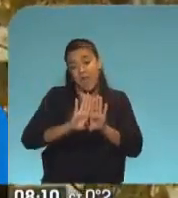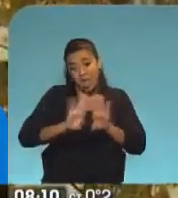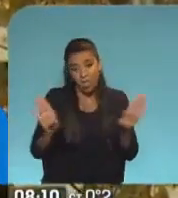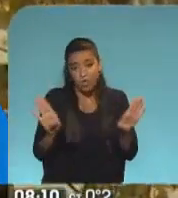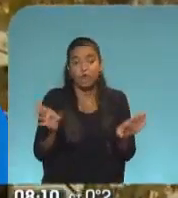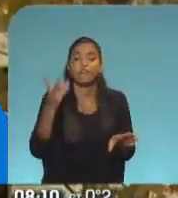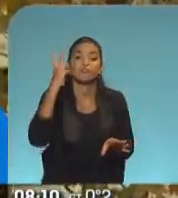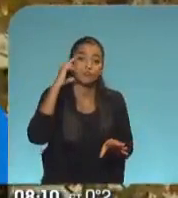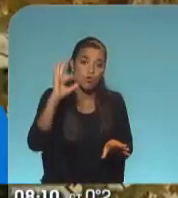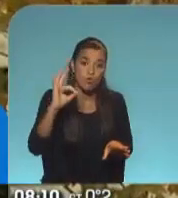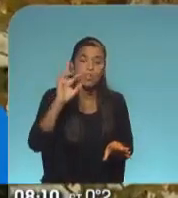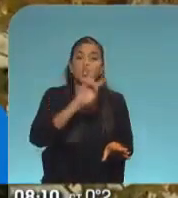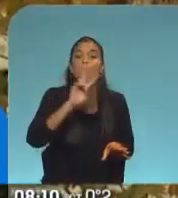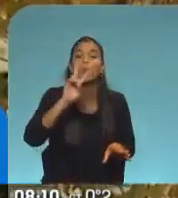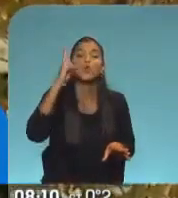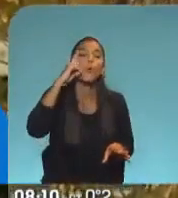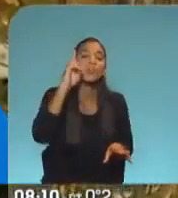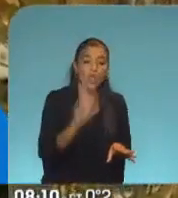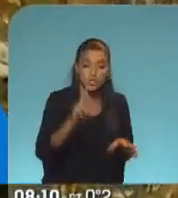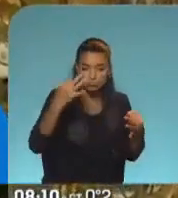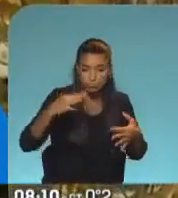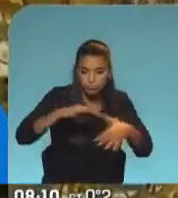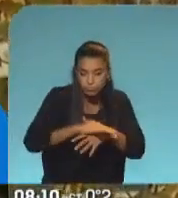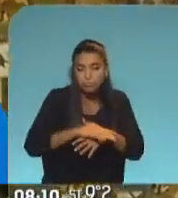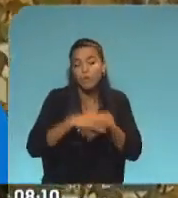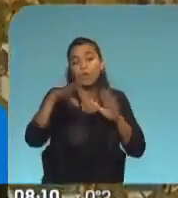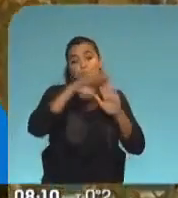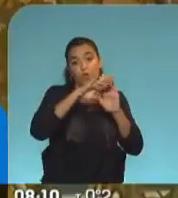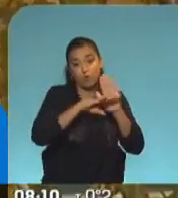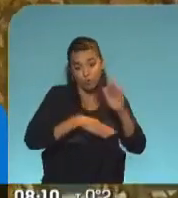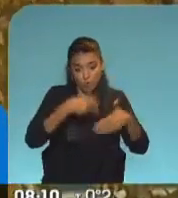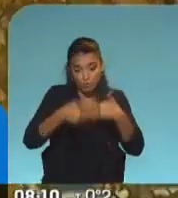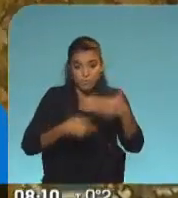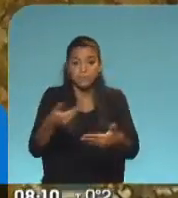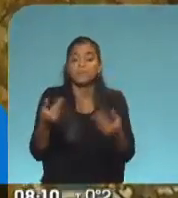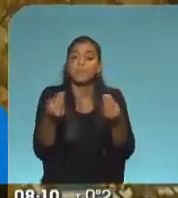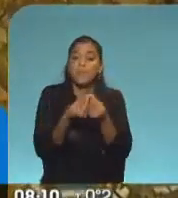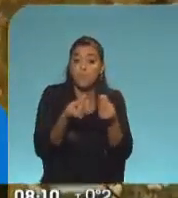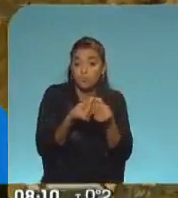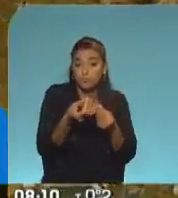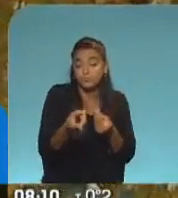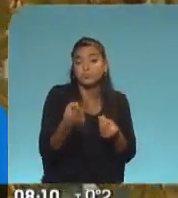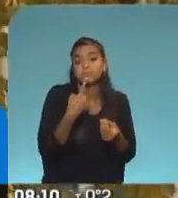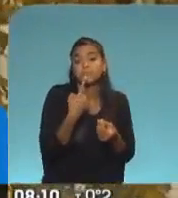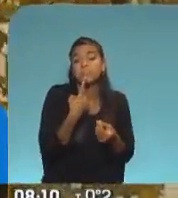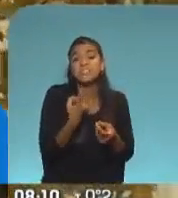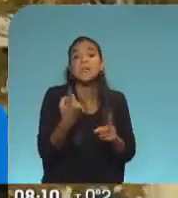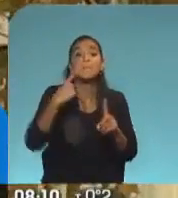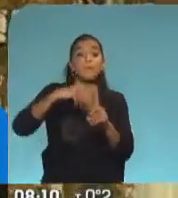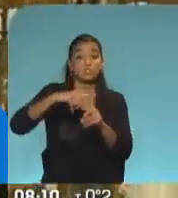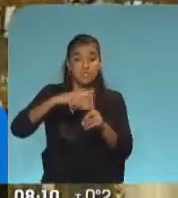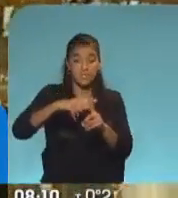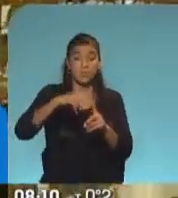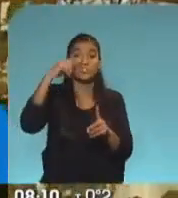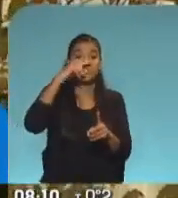esos 90 92 específicamente los protocolos llevando a cabo muchos de los que dieron positivo de esos